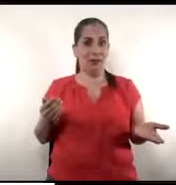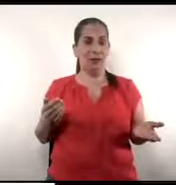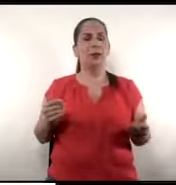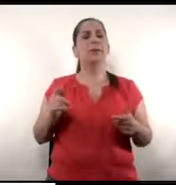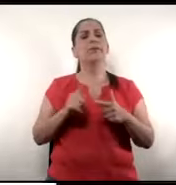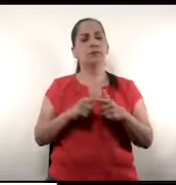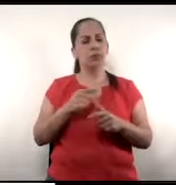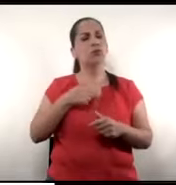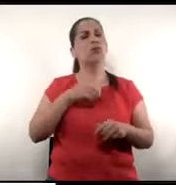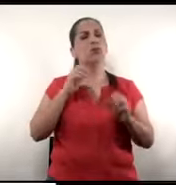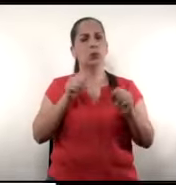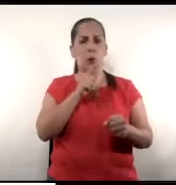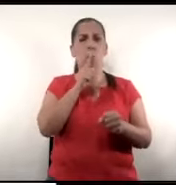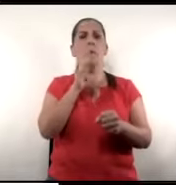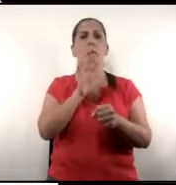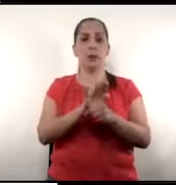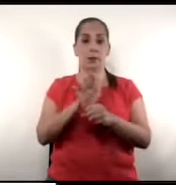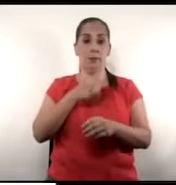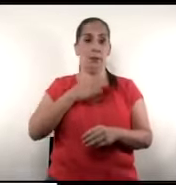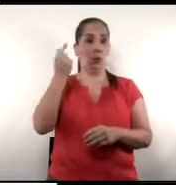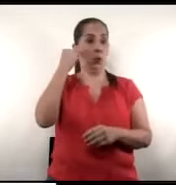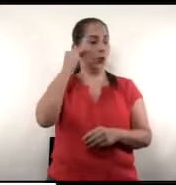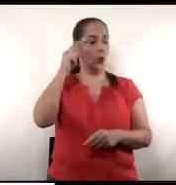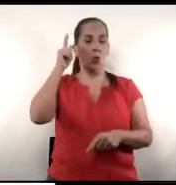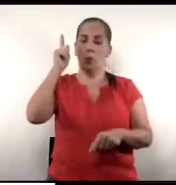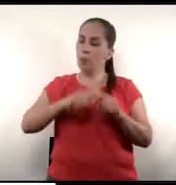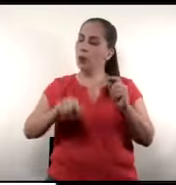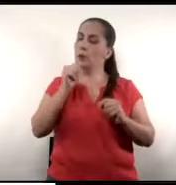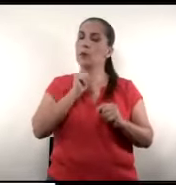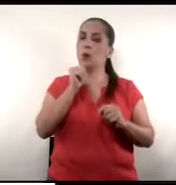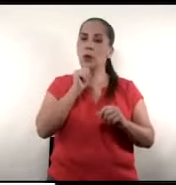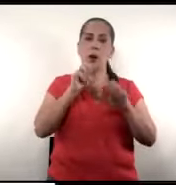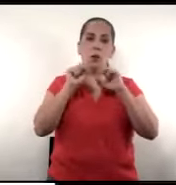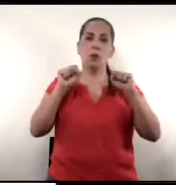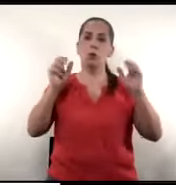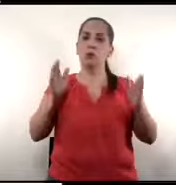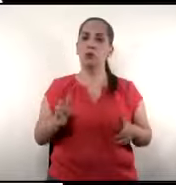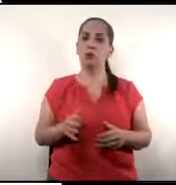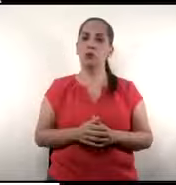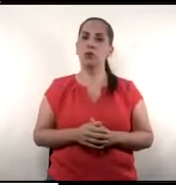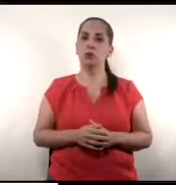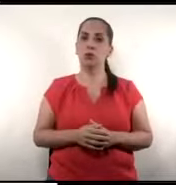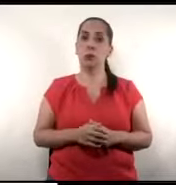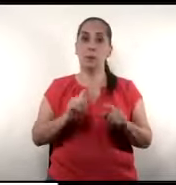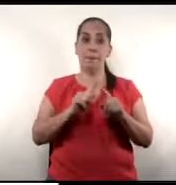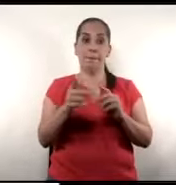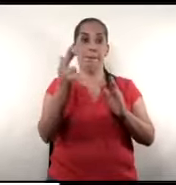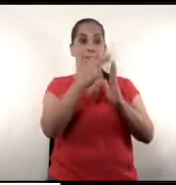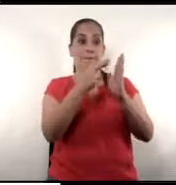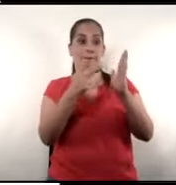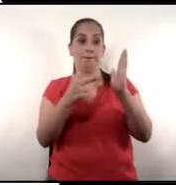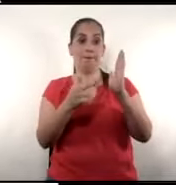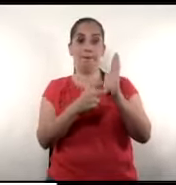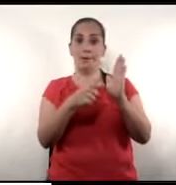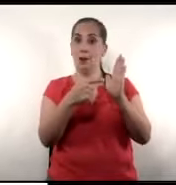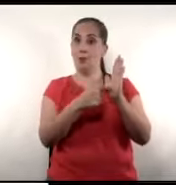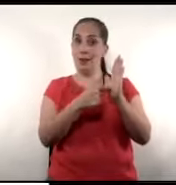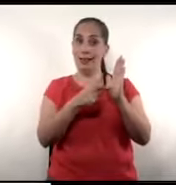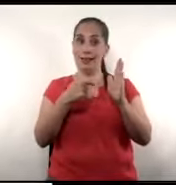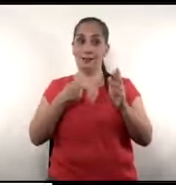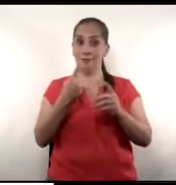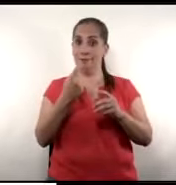puedo comprometer a que en mi gobierno no se tolerará ningún acto de corrupción. Y dentro de las reglas que no